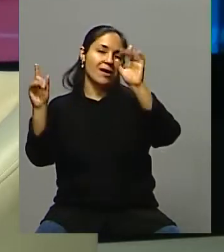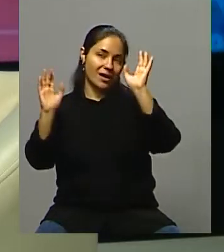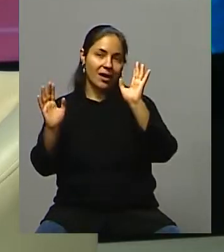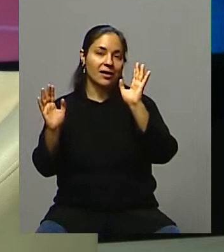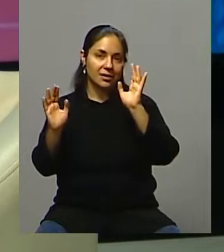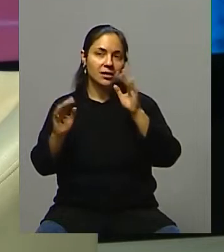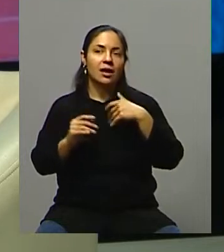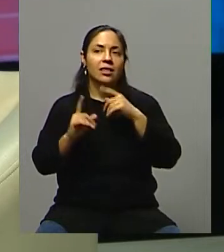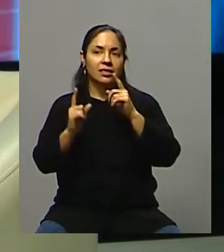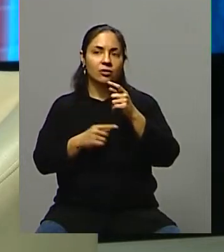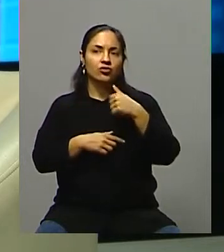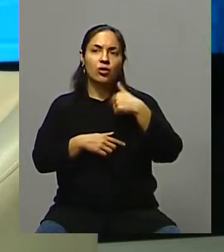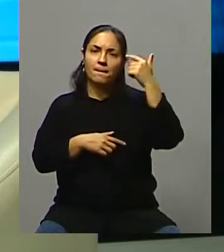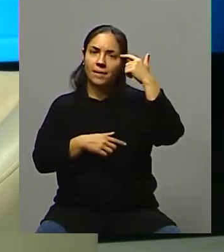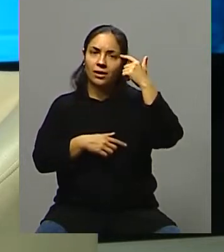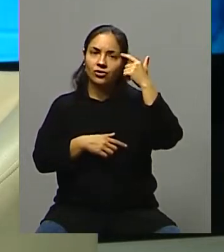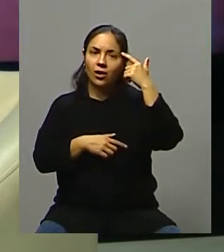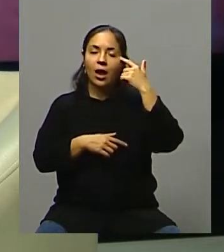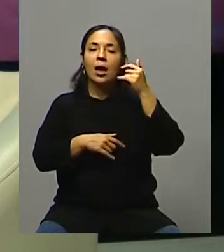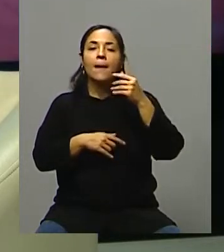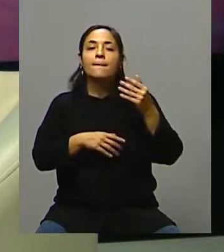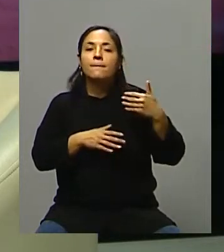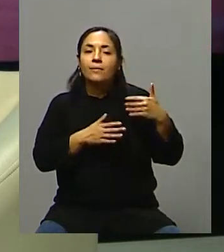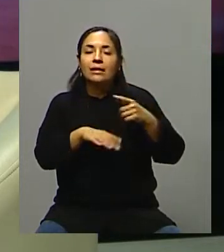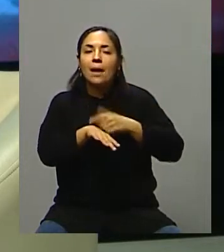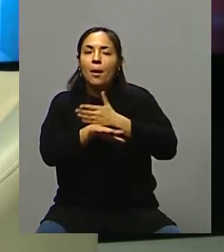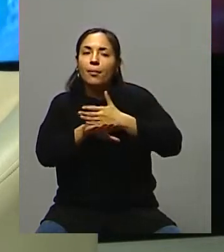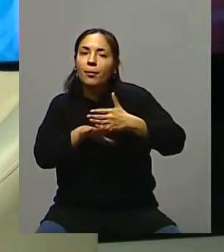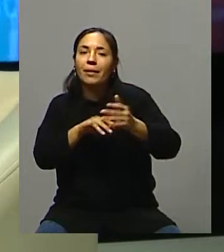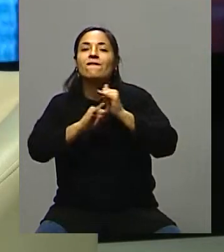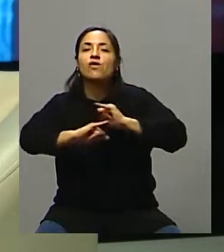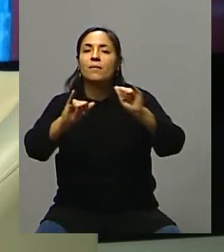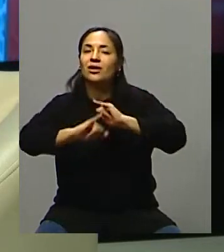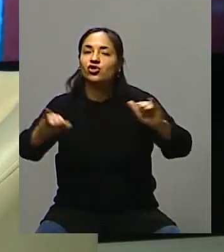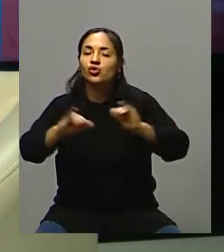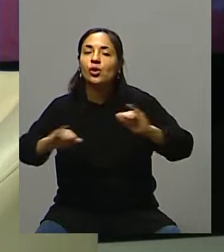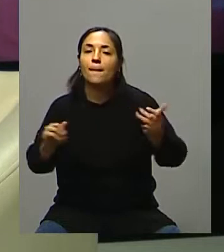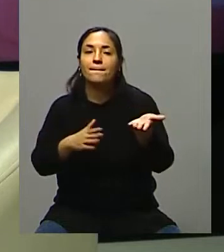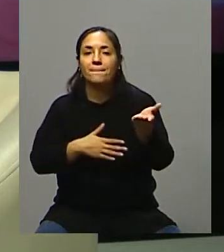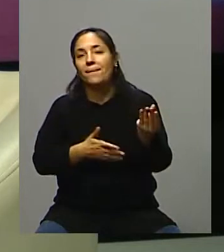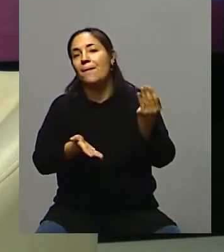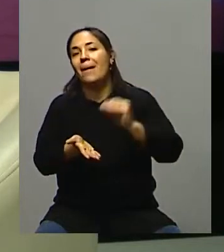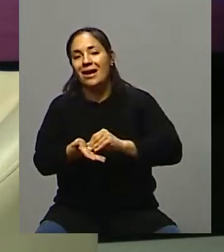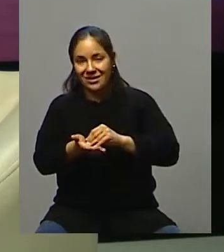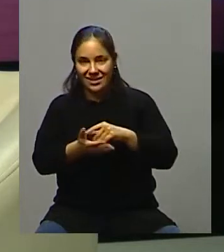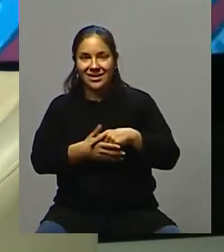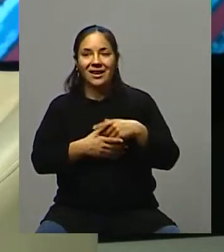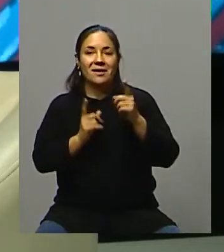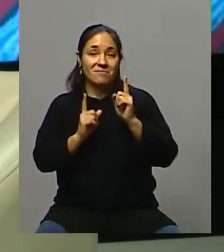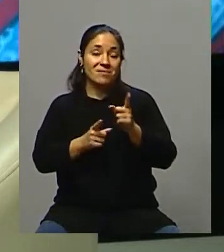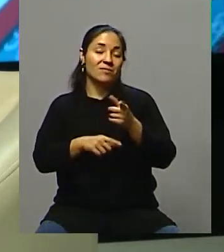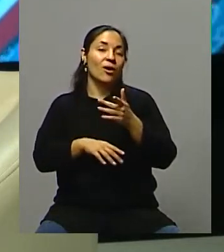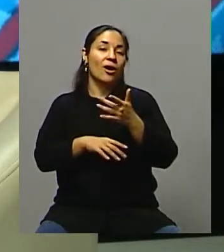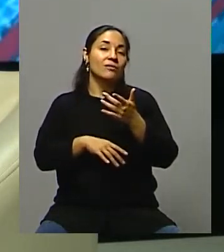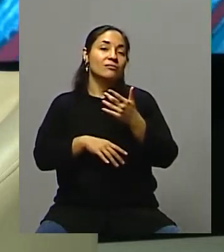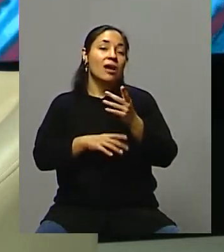yo creo que vamos a tener mucha más información. Obviamente que se está filmando la película, hay que ver cómo sigue esta